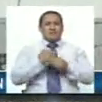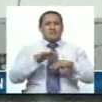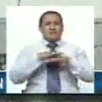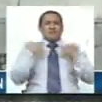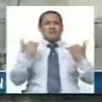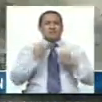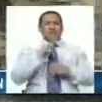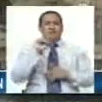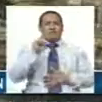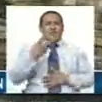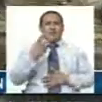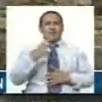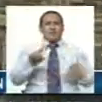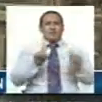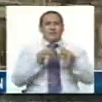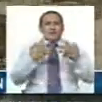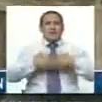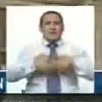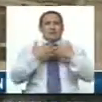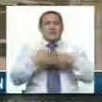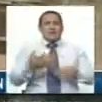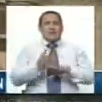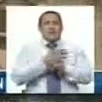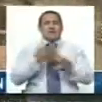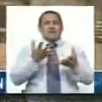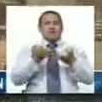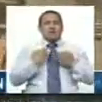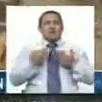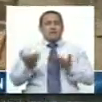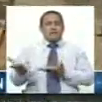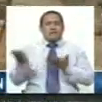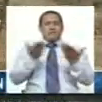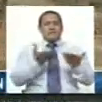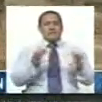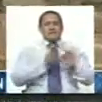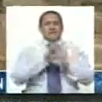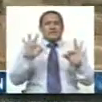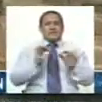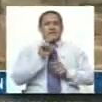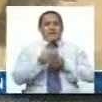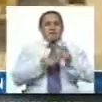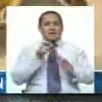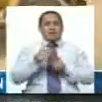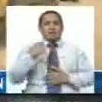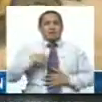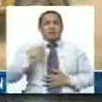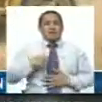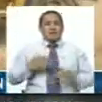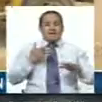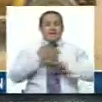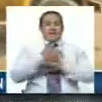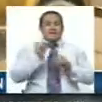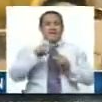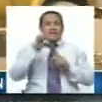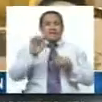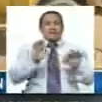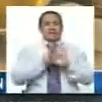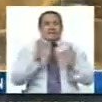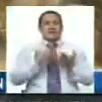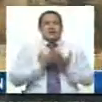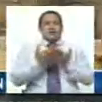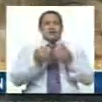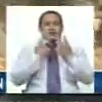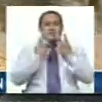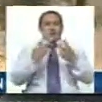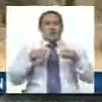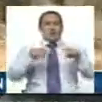el 2000. La ladrillera Car se ha rehusado a recibir en varias ocasiones a funcionarios de la Municipalidad de Ate, quienes determinarán